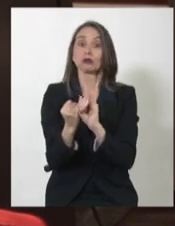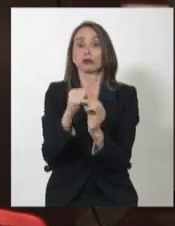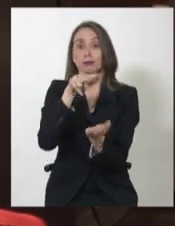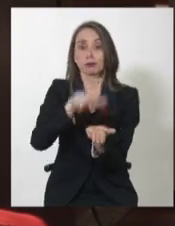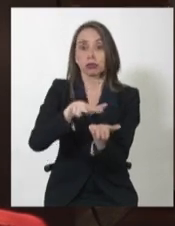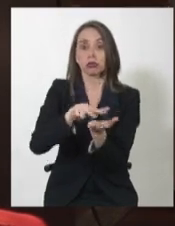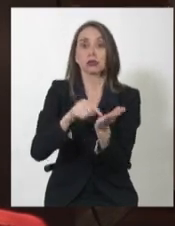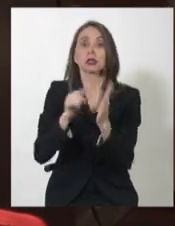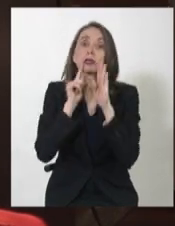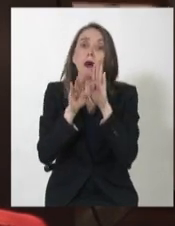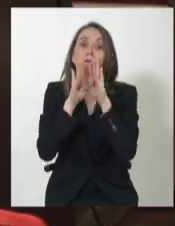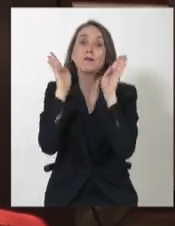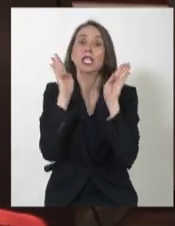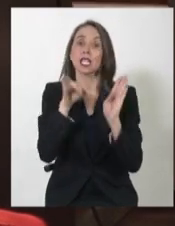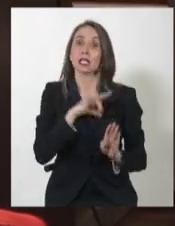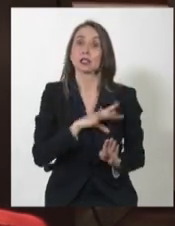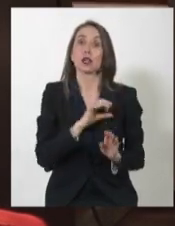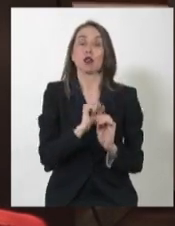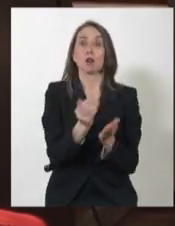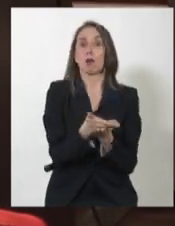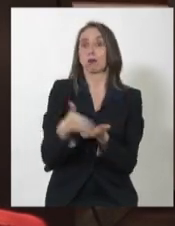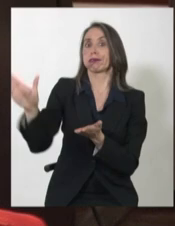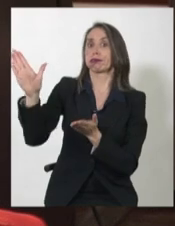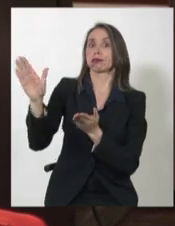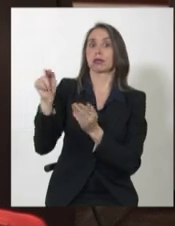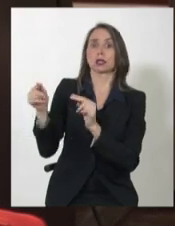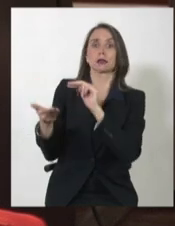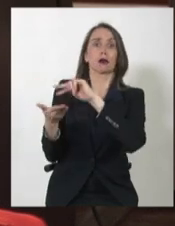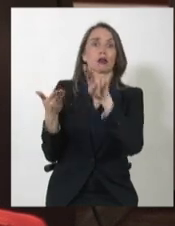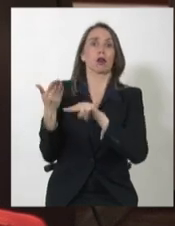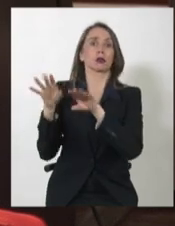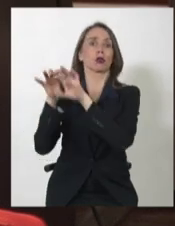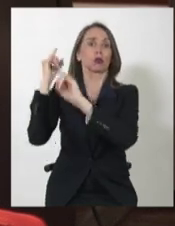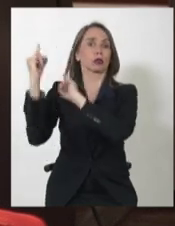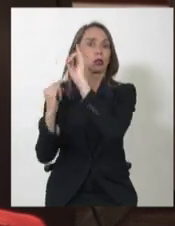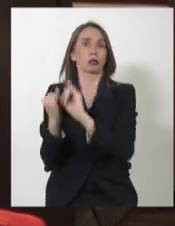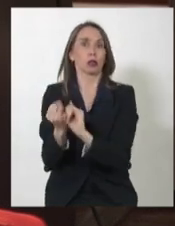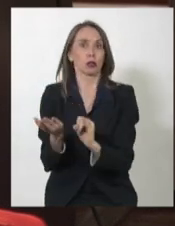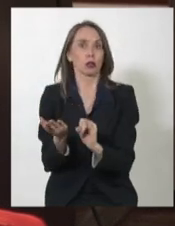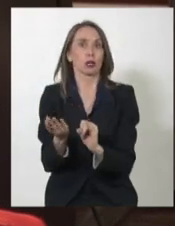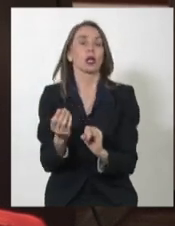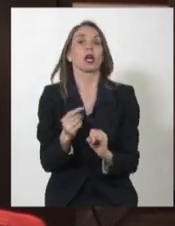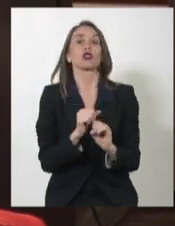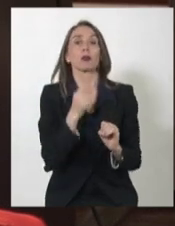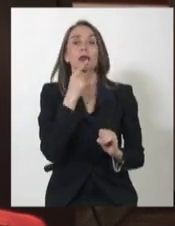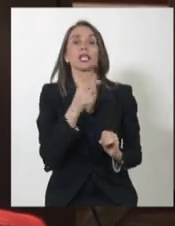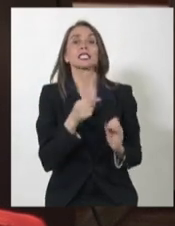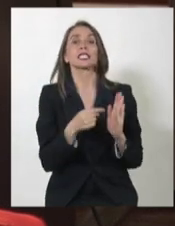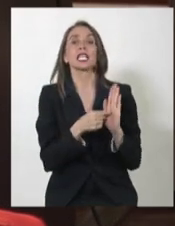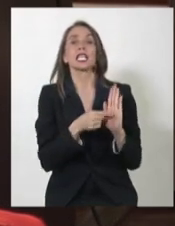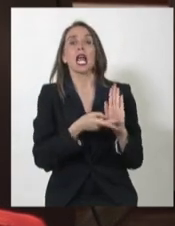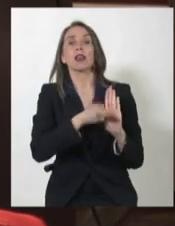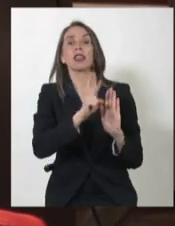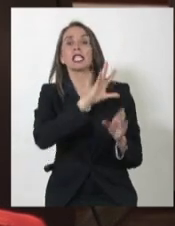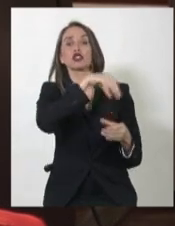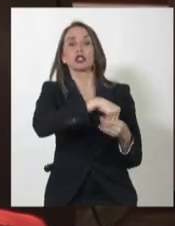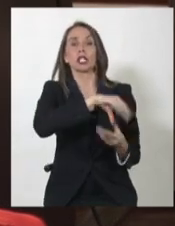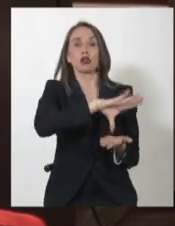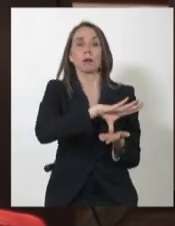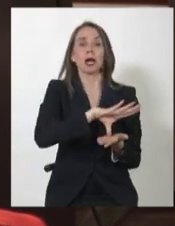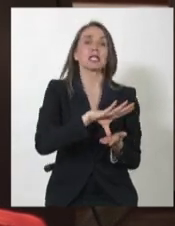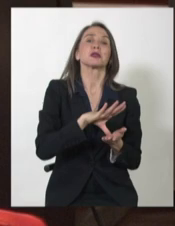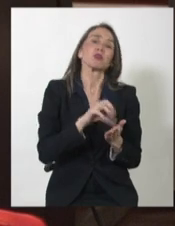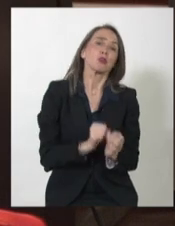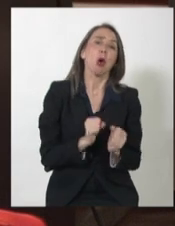que se encuentran vigentes y que no se pueden dejar de lado, ¿no es cierto? Ningún Estado puede alegar su derecho interno para incumplir un tratado. Entonces, es